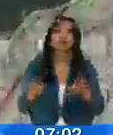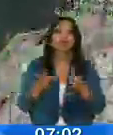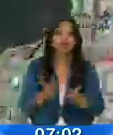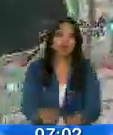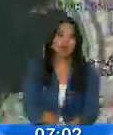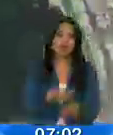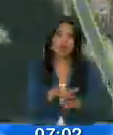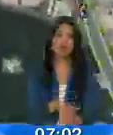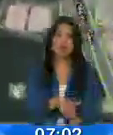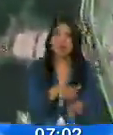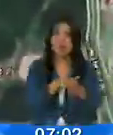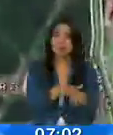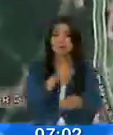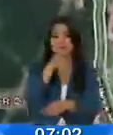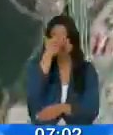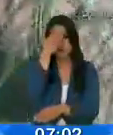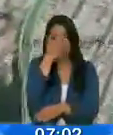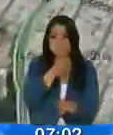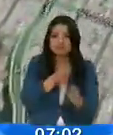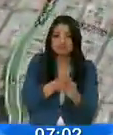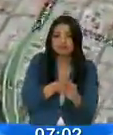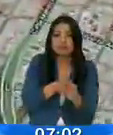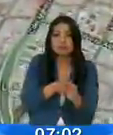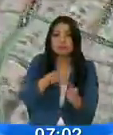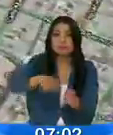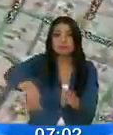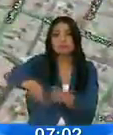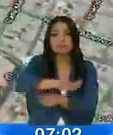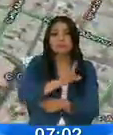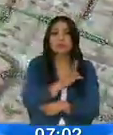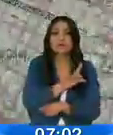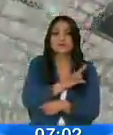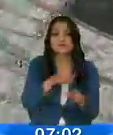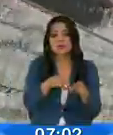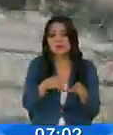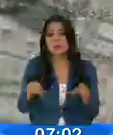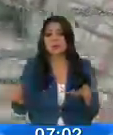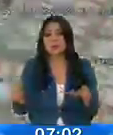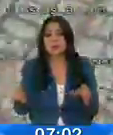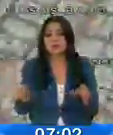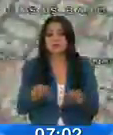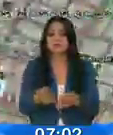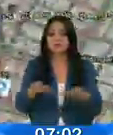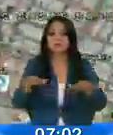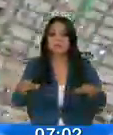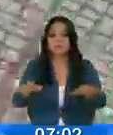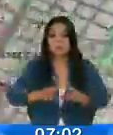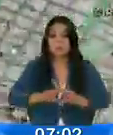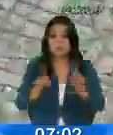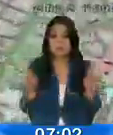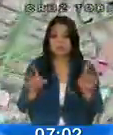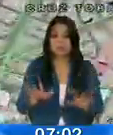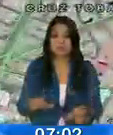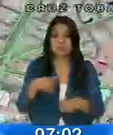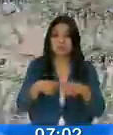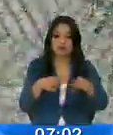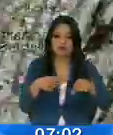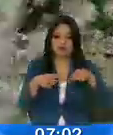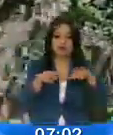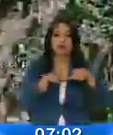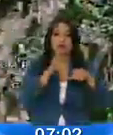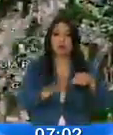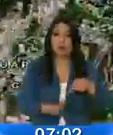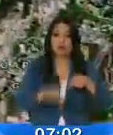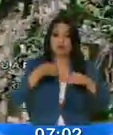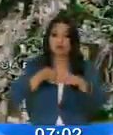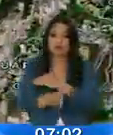tráfico fuerte a la altura de la Ciudadela Universitaria y se divide hacia diferentes sectores de la ciudad de Quito. La entrada